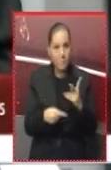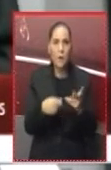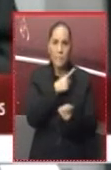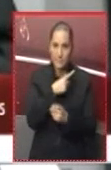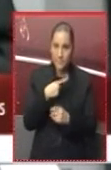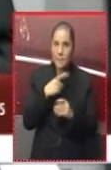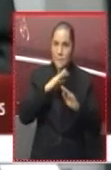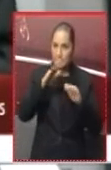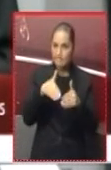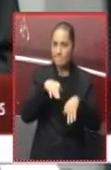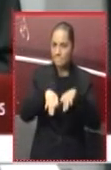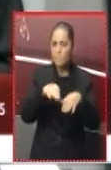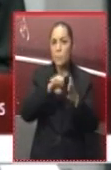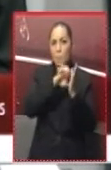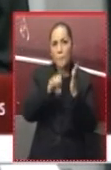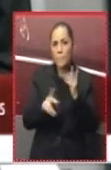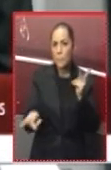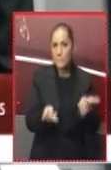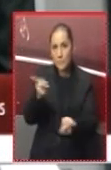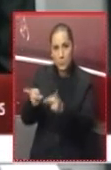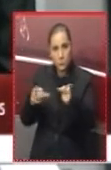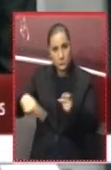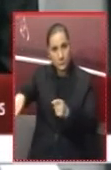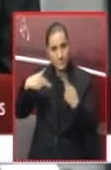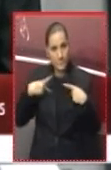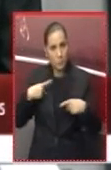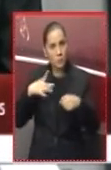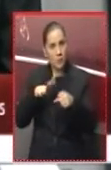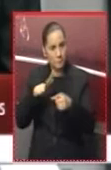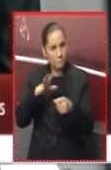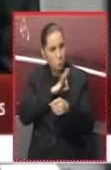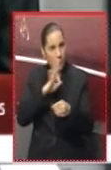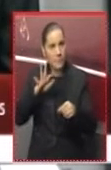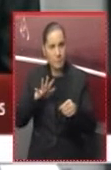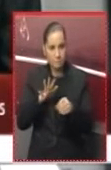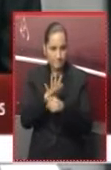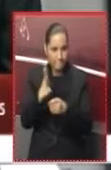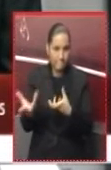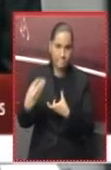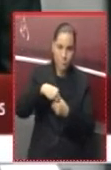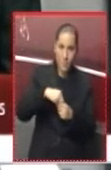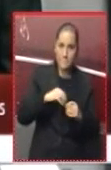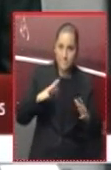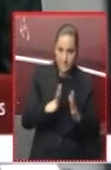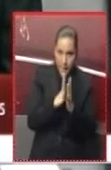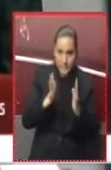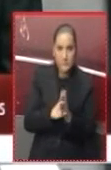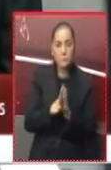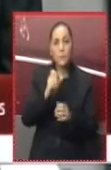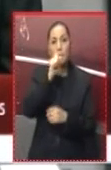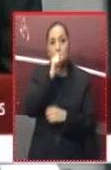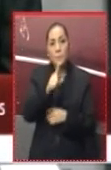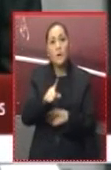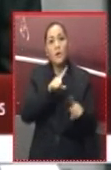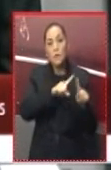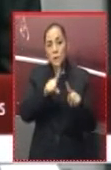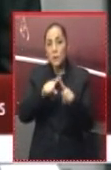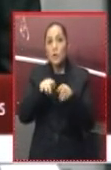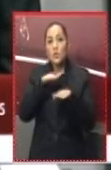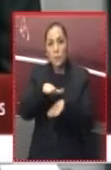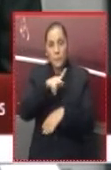la consulta popular, atención prioritaria de asuntos, así como la posibilidad de revisar las resoluciones sobre su competencia.